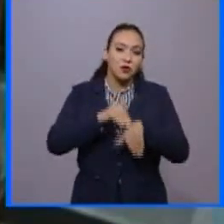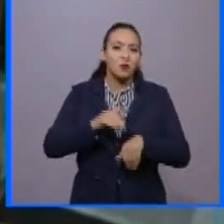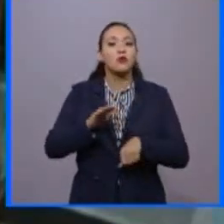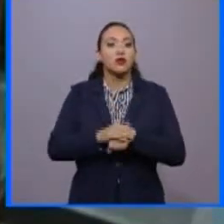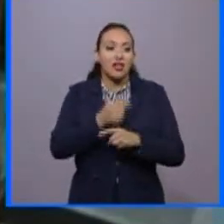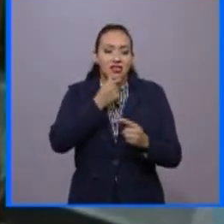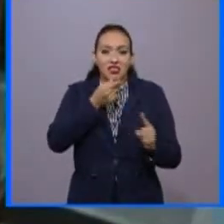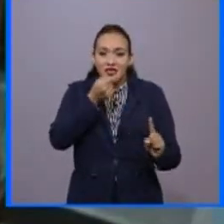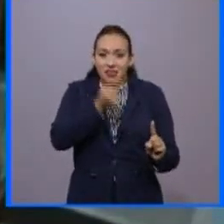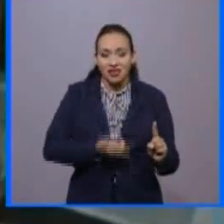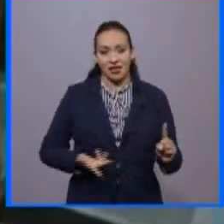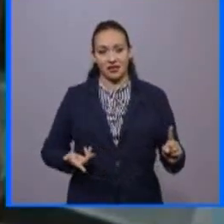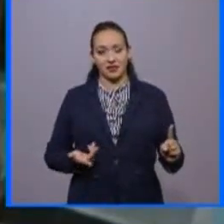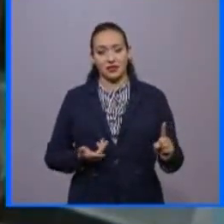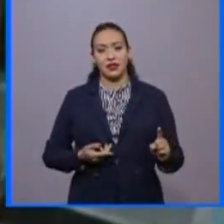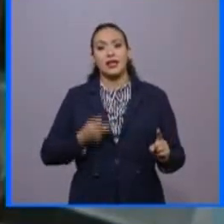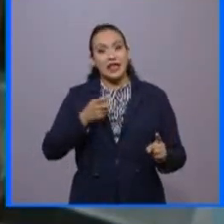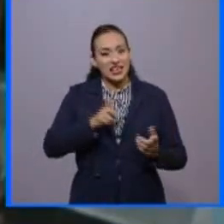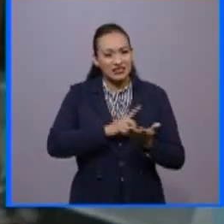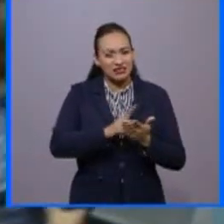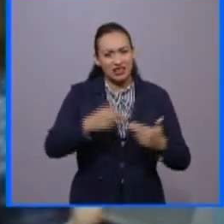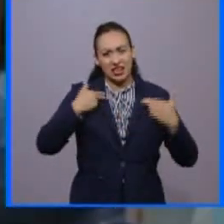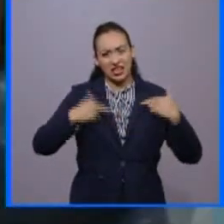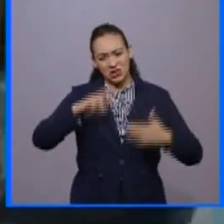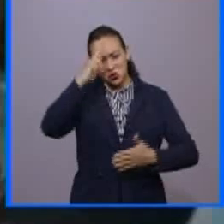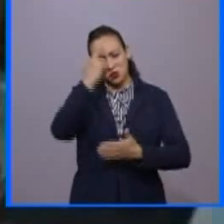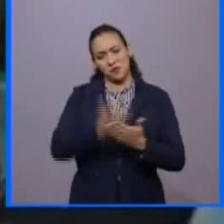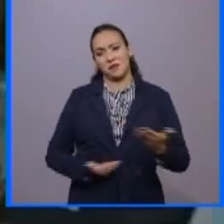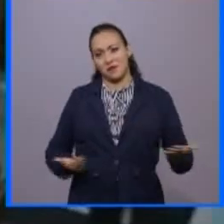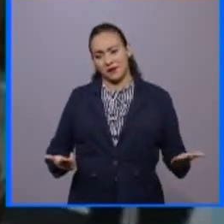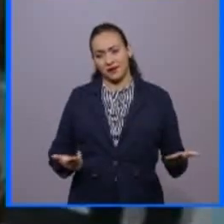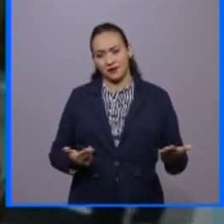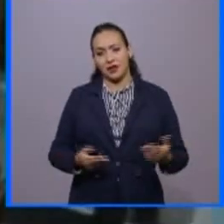y constituyen una violación de los derechos de niñas,